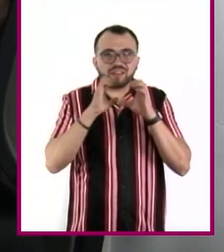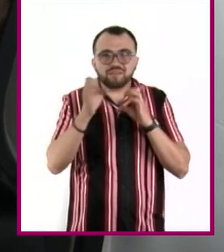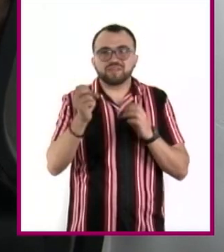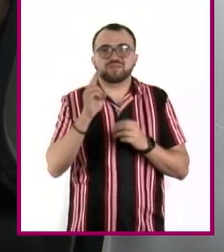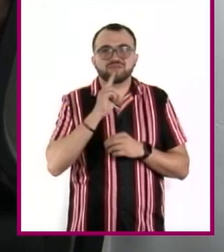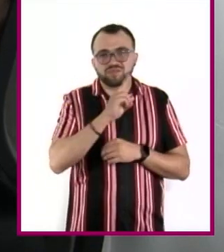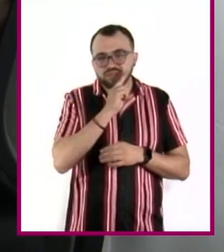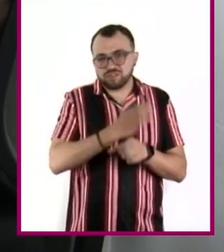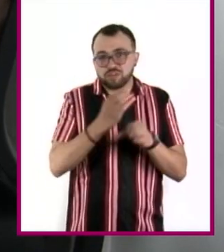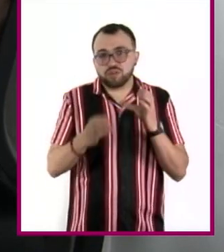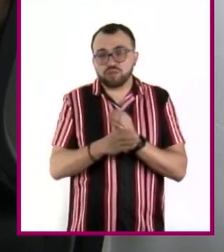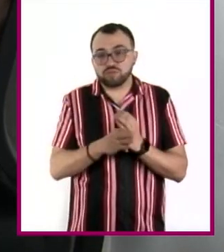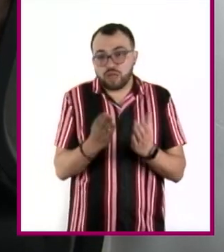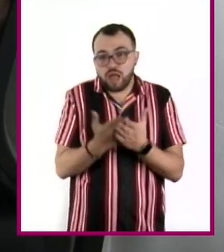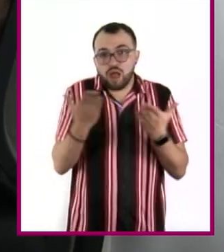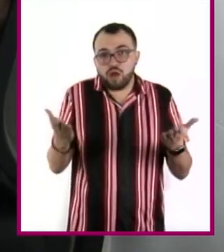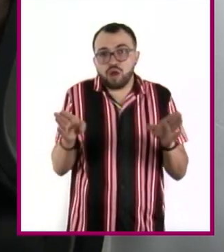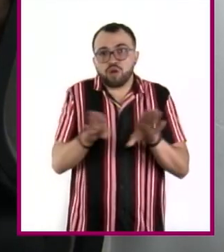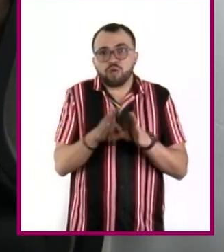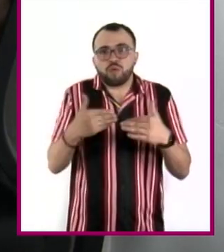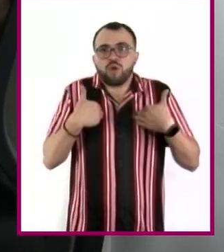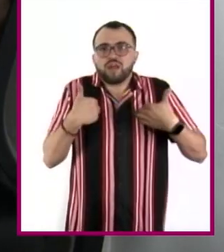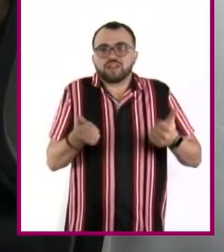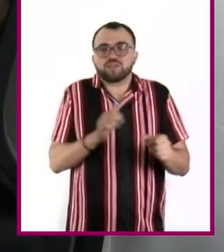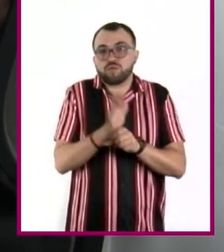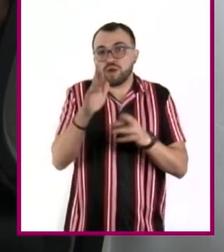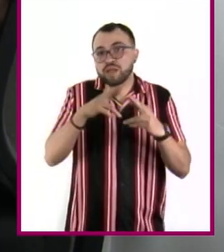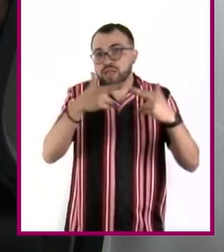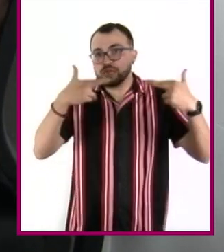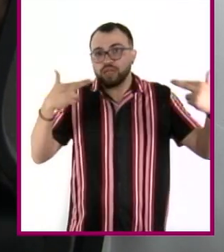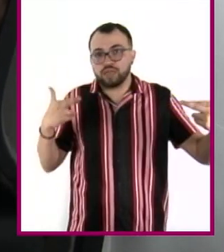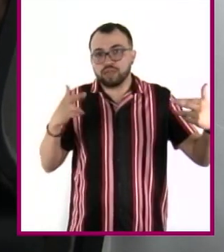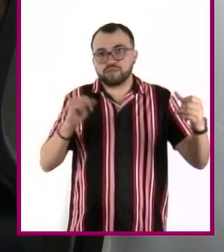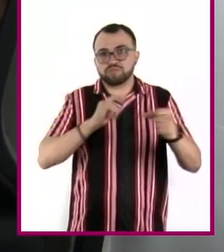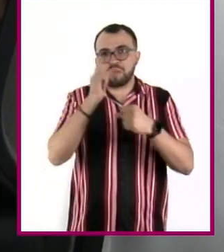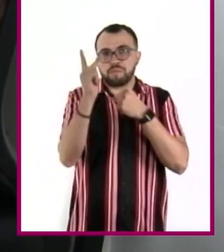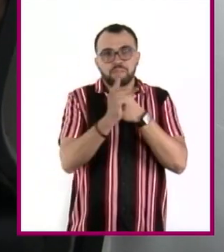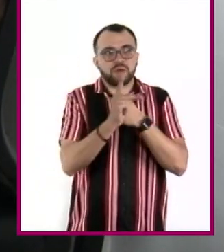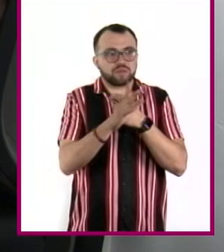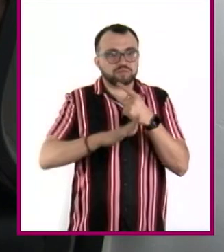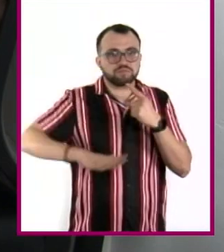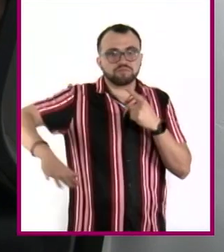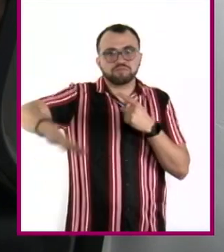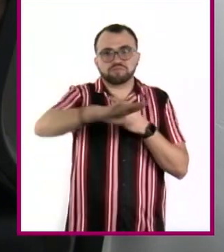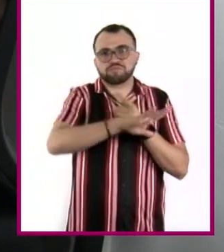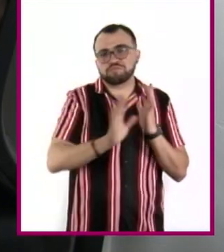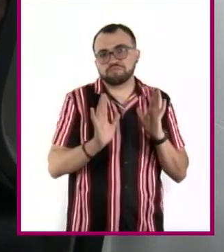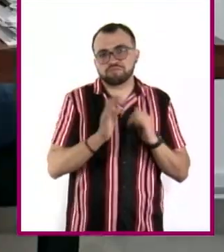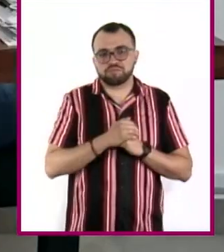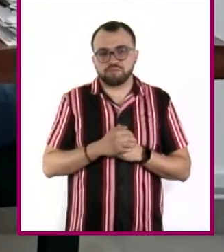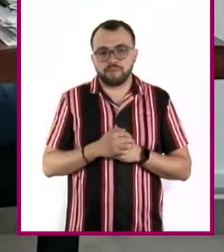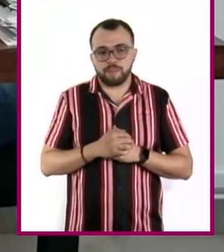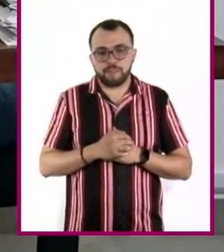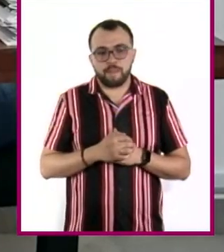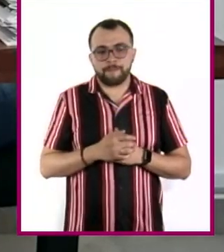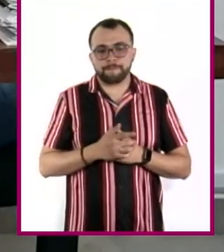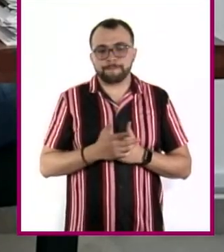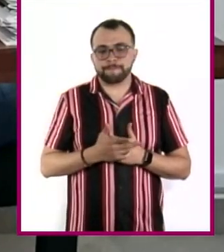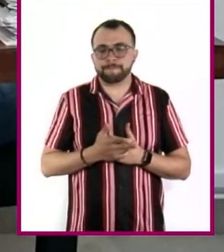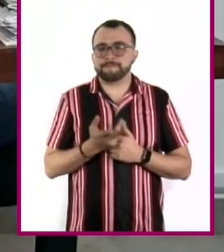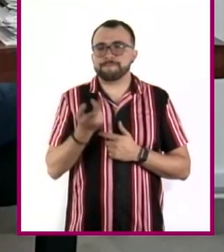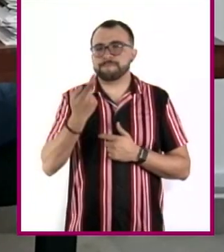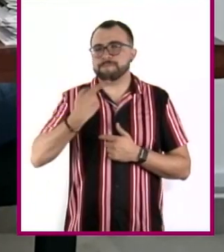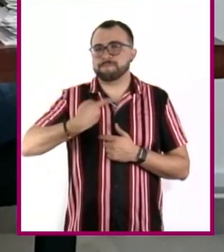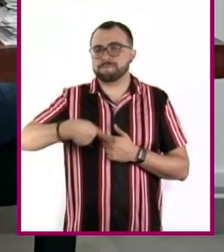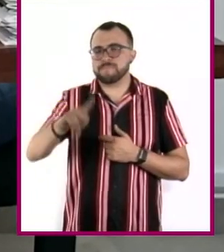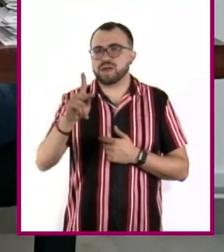manera en que ahora es posible entender las relaciones entre los países, entre las regiones. Oye Mireya, ¿pero qué será lo que